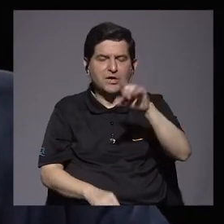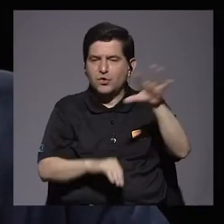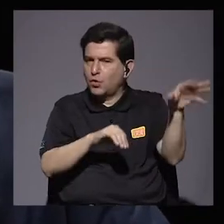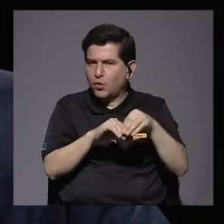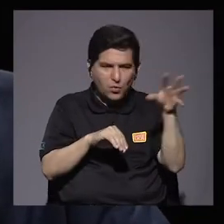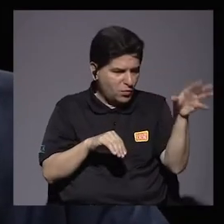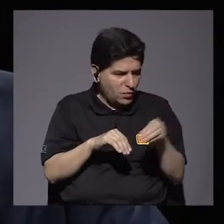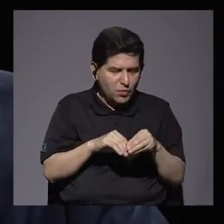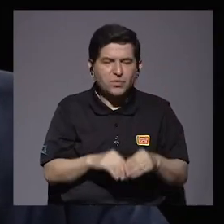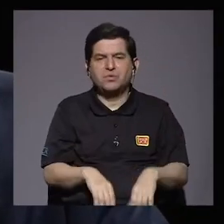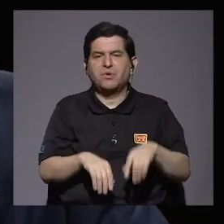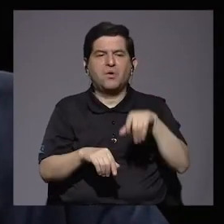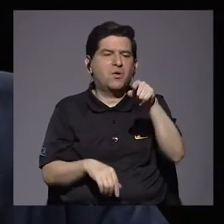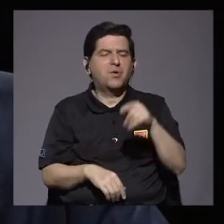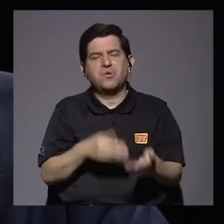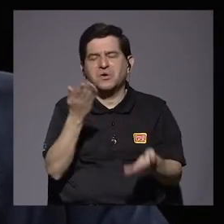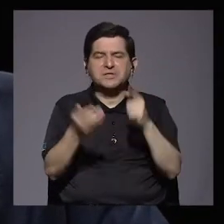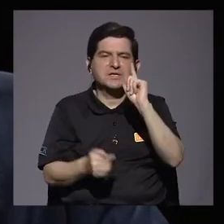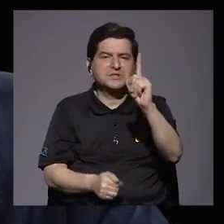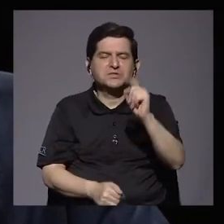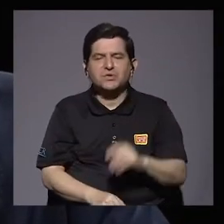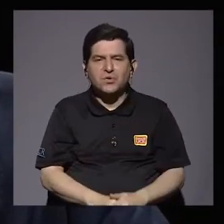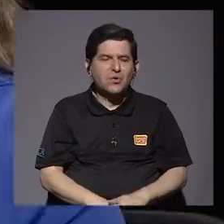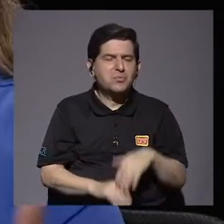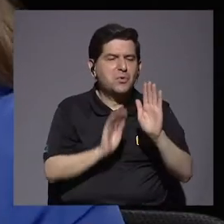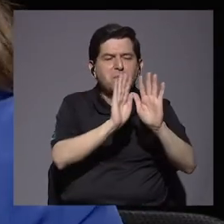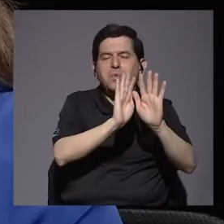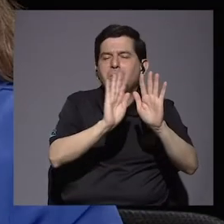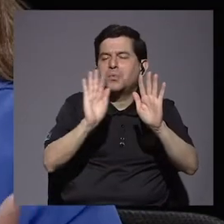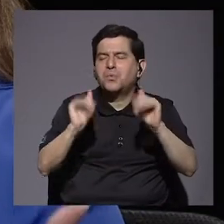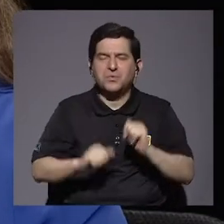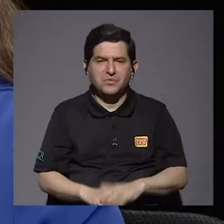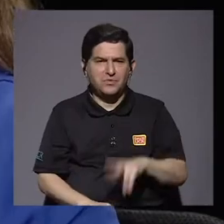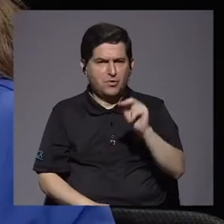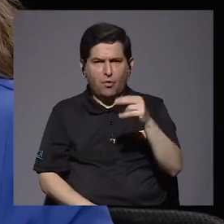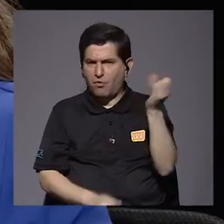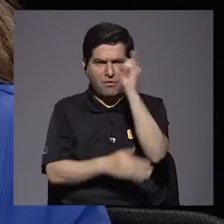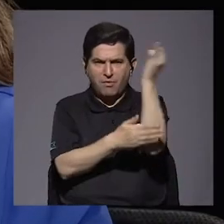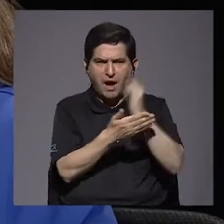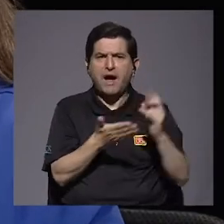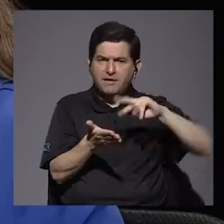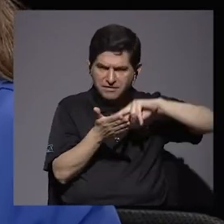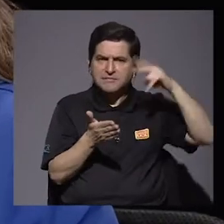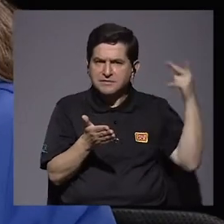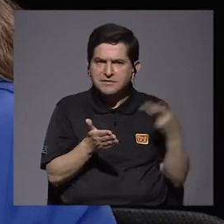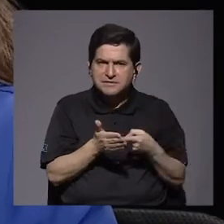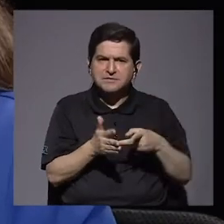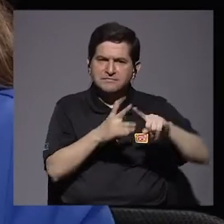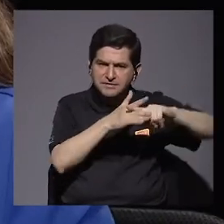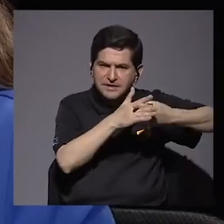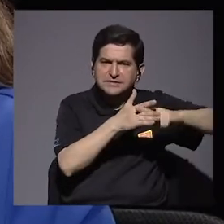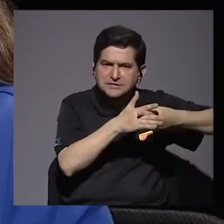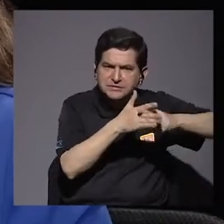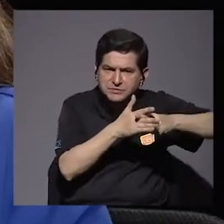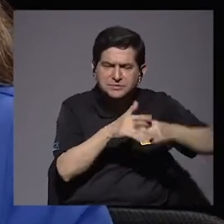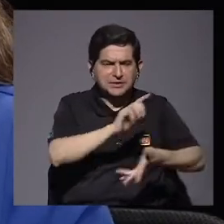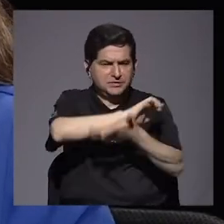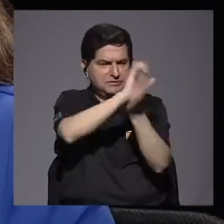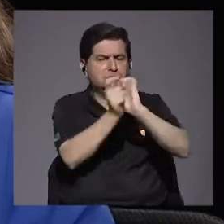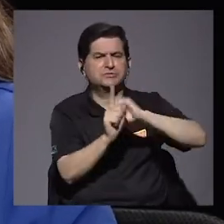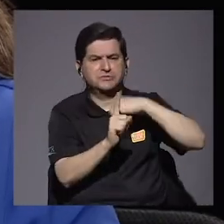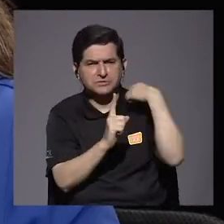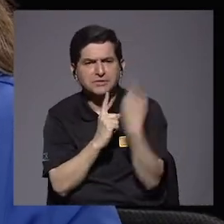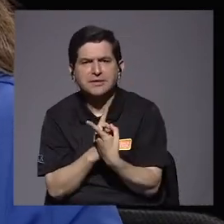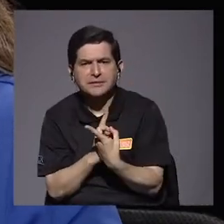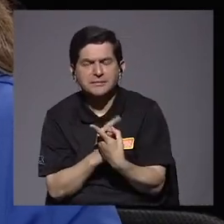accesorio, algo decorativo, y la cultura se entienda y el arte se entiendan como lo que son, un instrumento para cambiar la